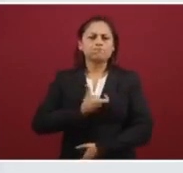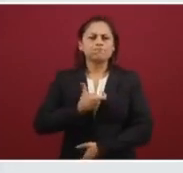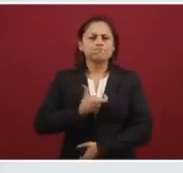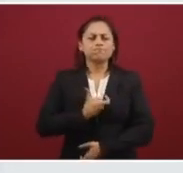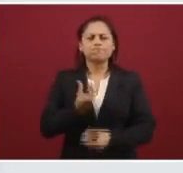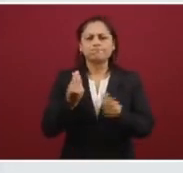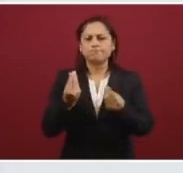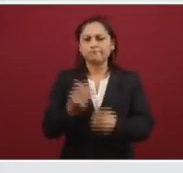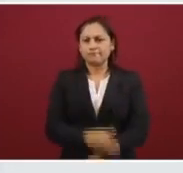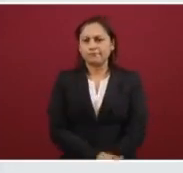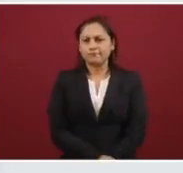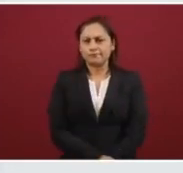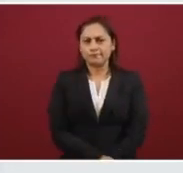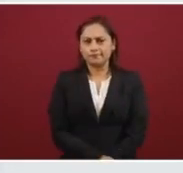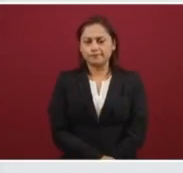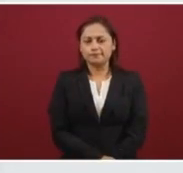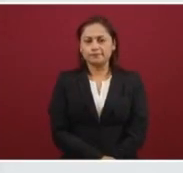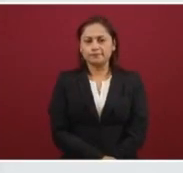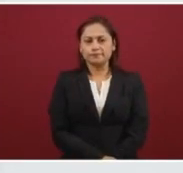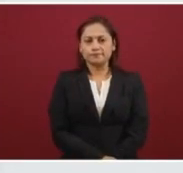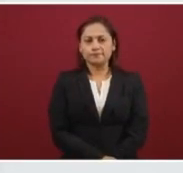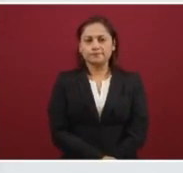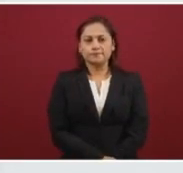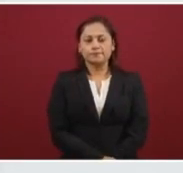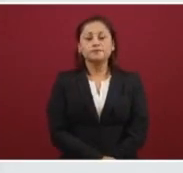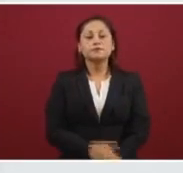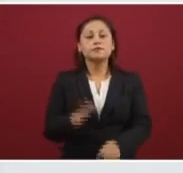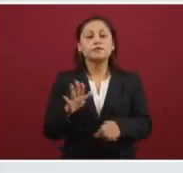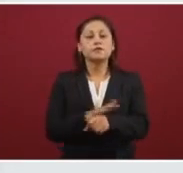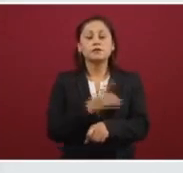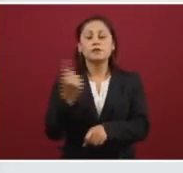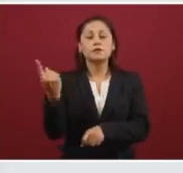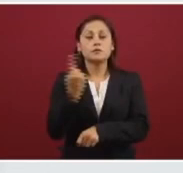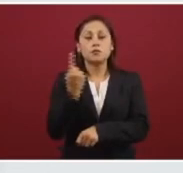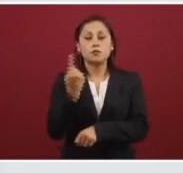porque se están viviendo